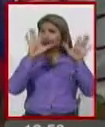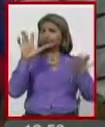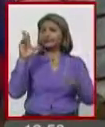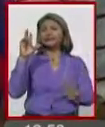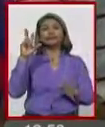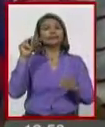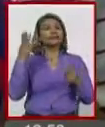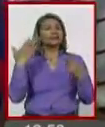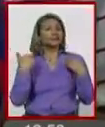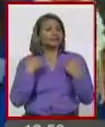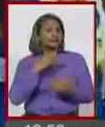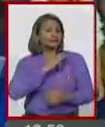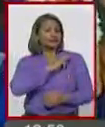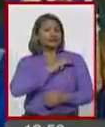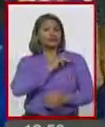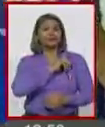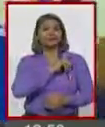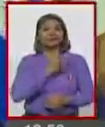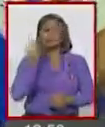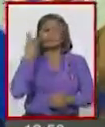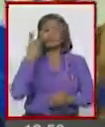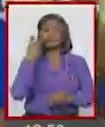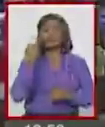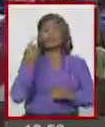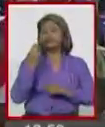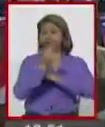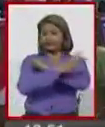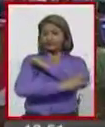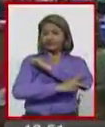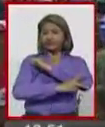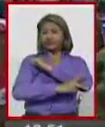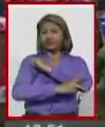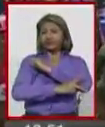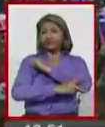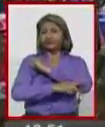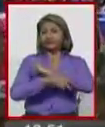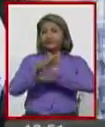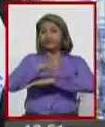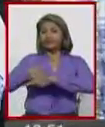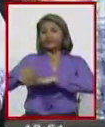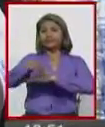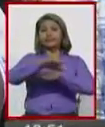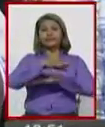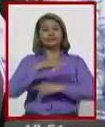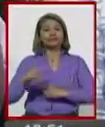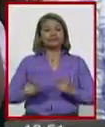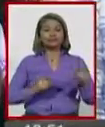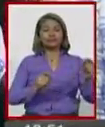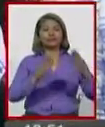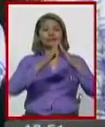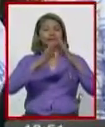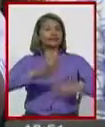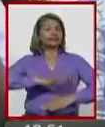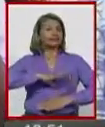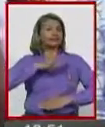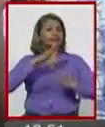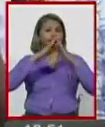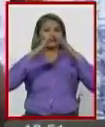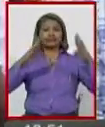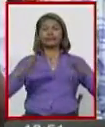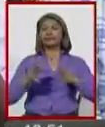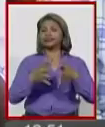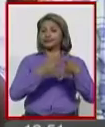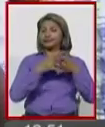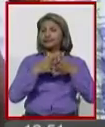no tiene ni moral. Él lo ve a este país como un campo turístico. Él vive en casas lujosas